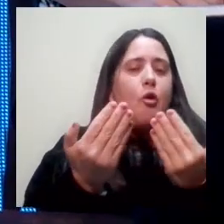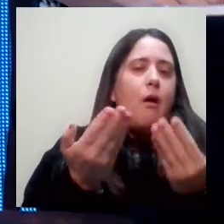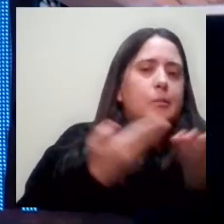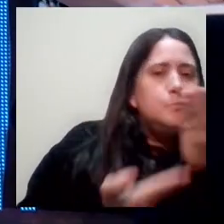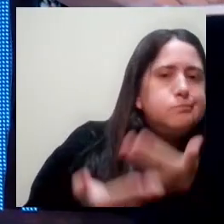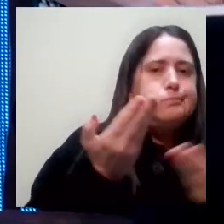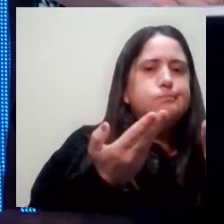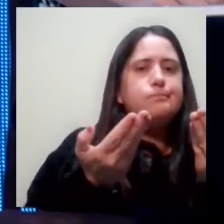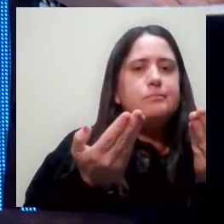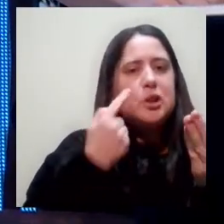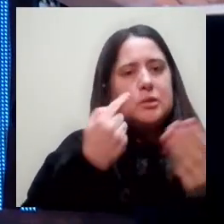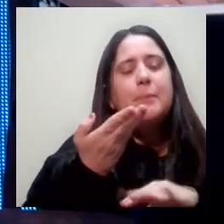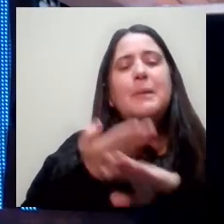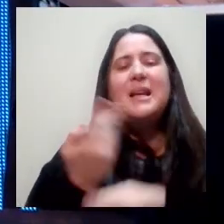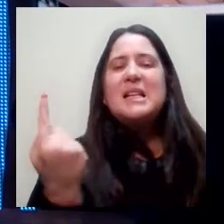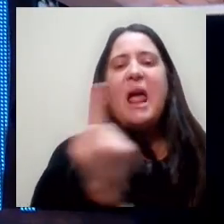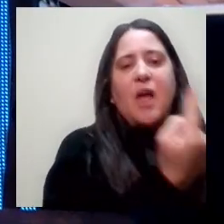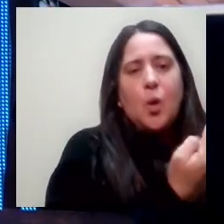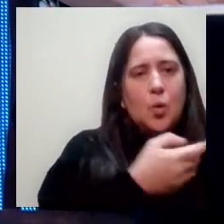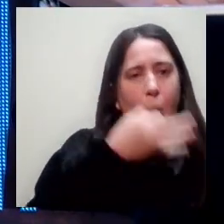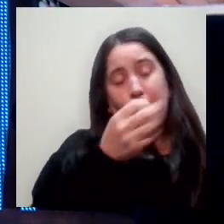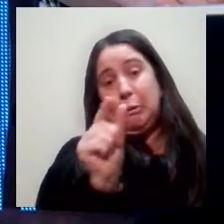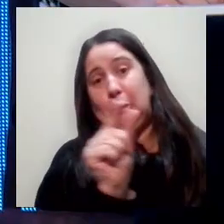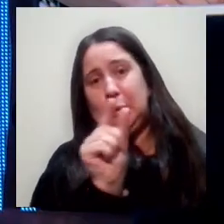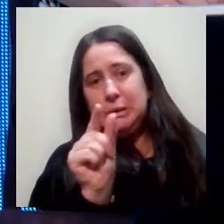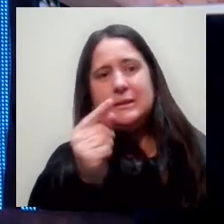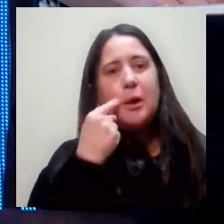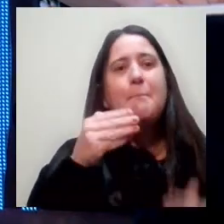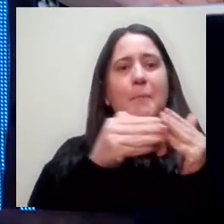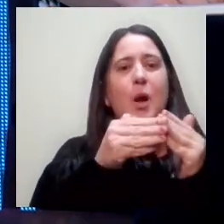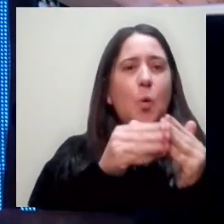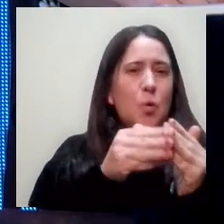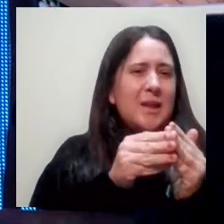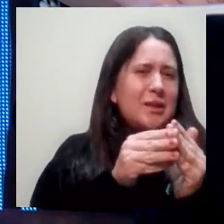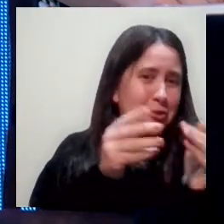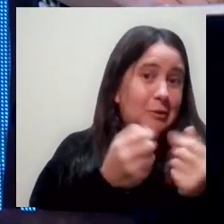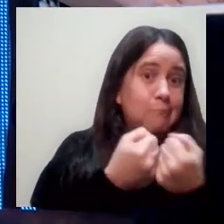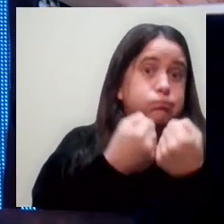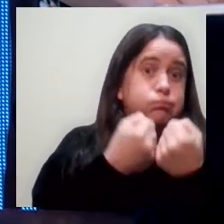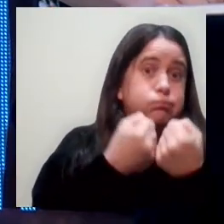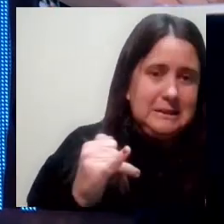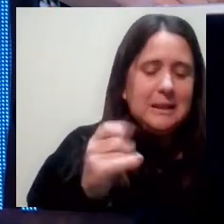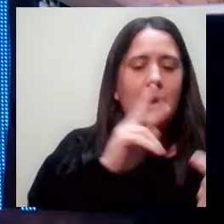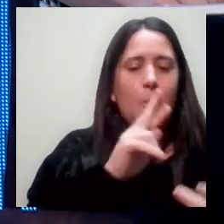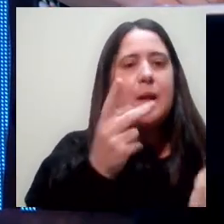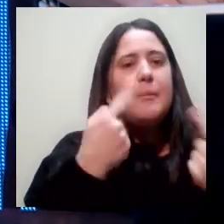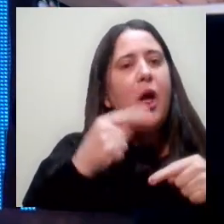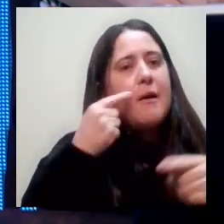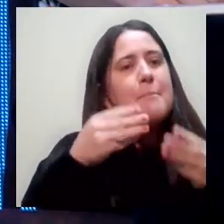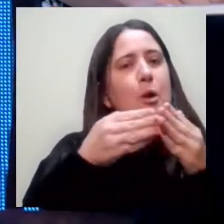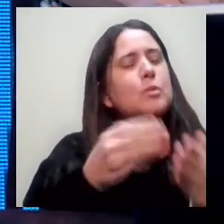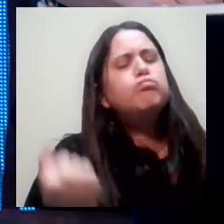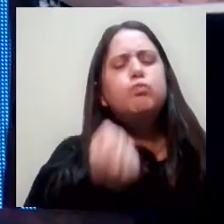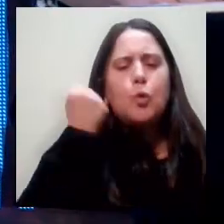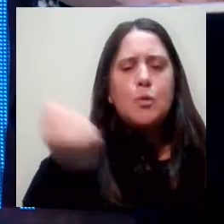y le voy a pedir a cada una que comente en unos minutos 2 preguntas que son preguntas muy amplias, pero son preguntas fundamentales.